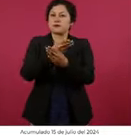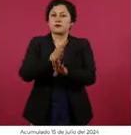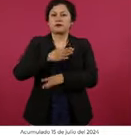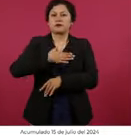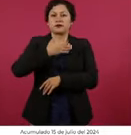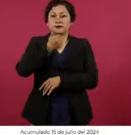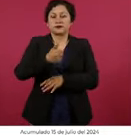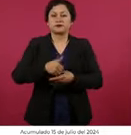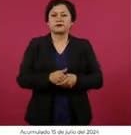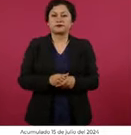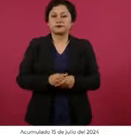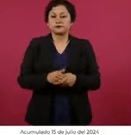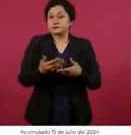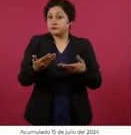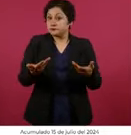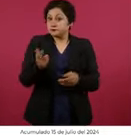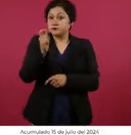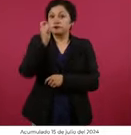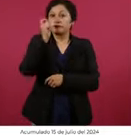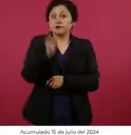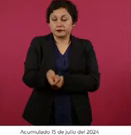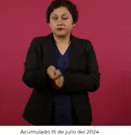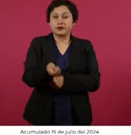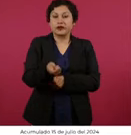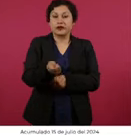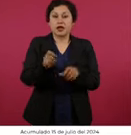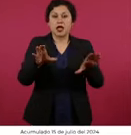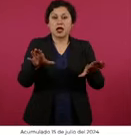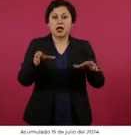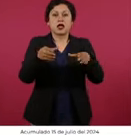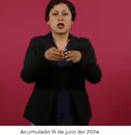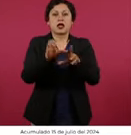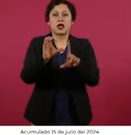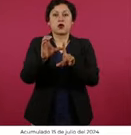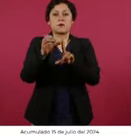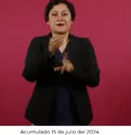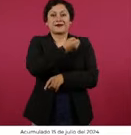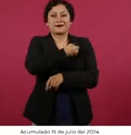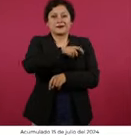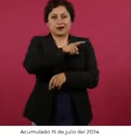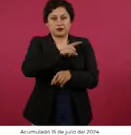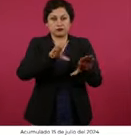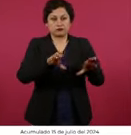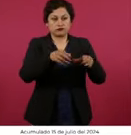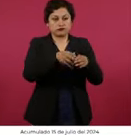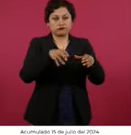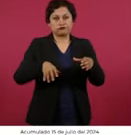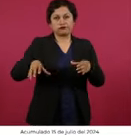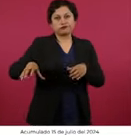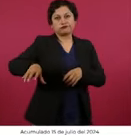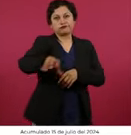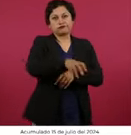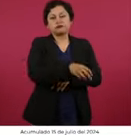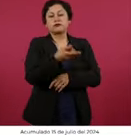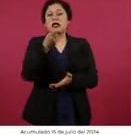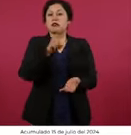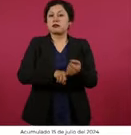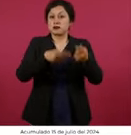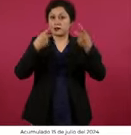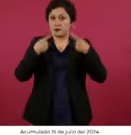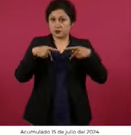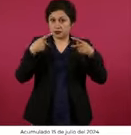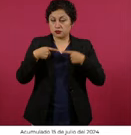Ahora, esta conformación de los comités de salud ha permitido justo que las personas, los integrantes, tiene